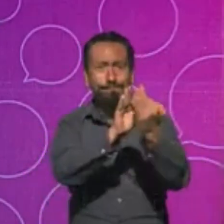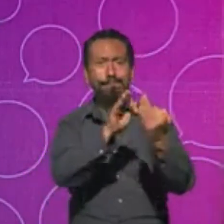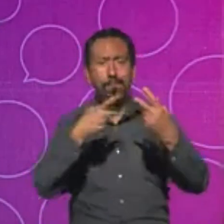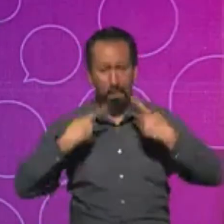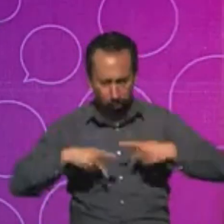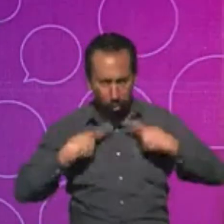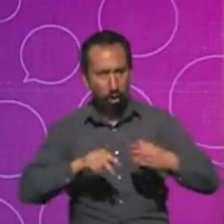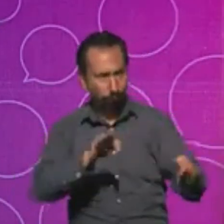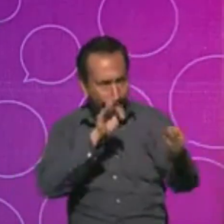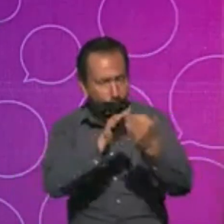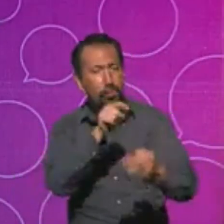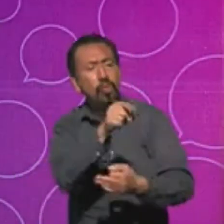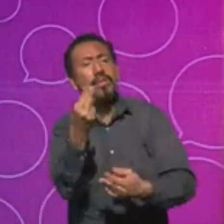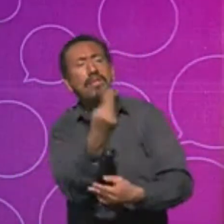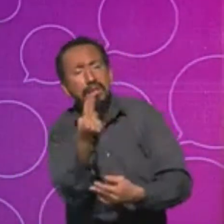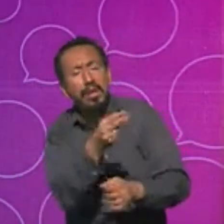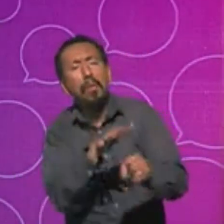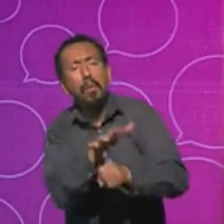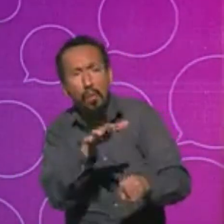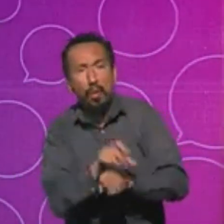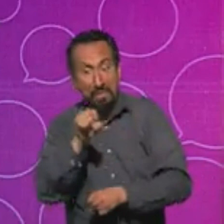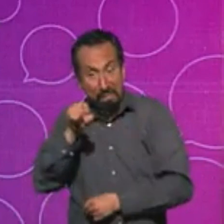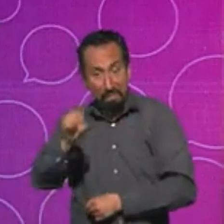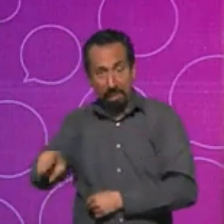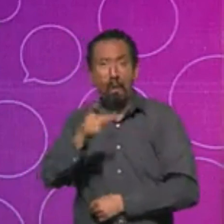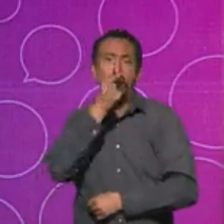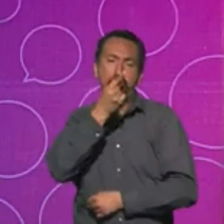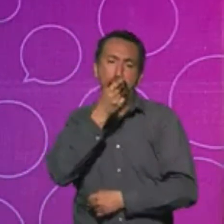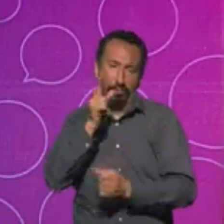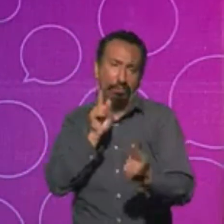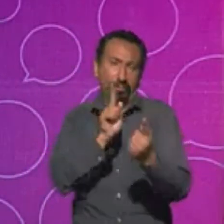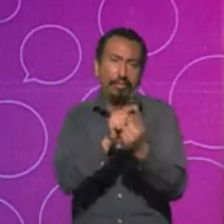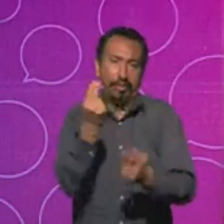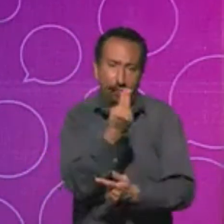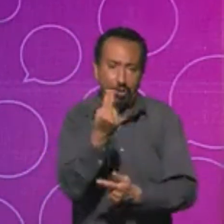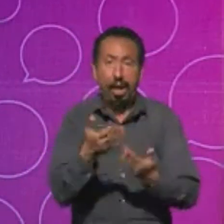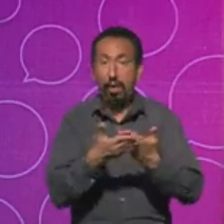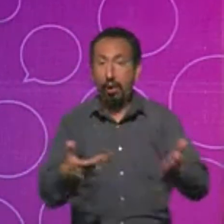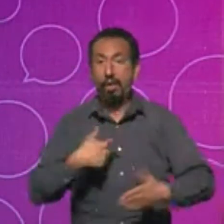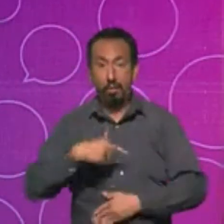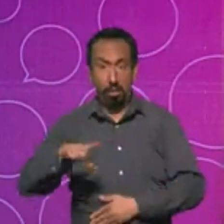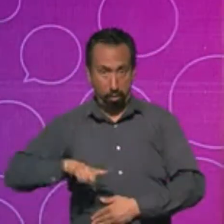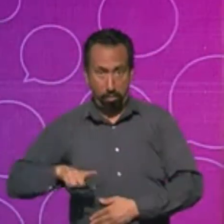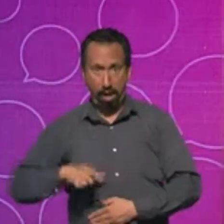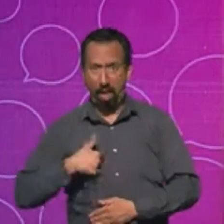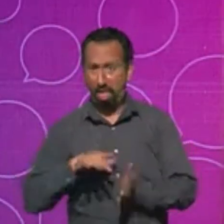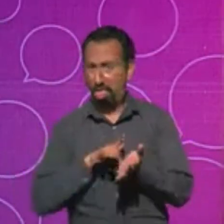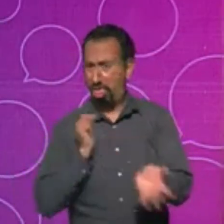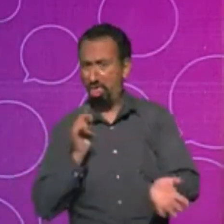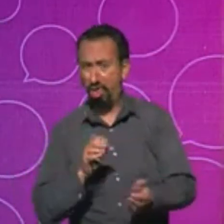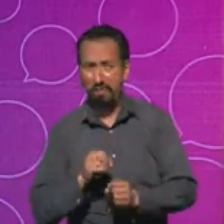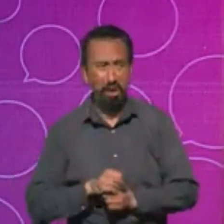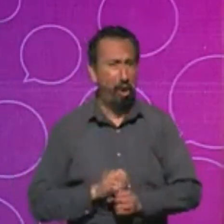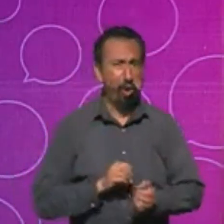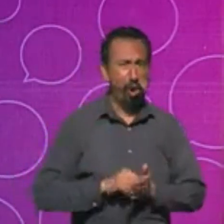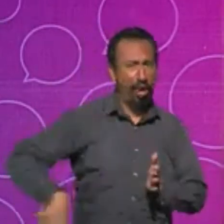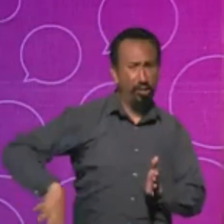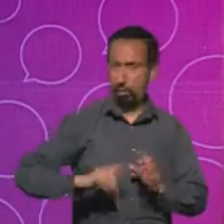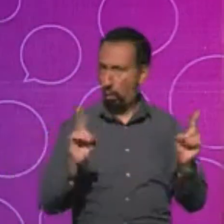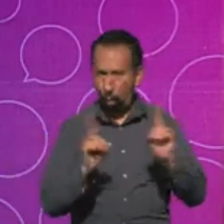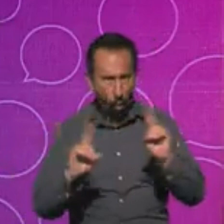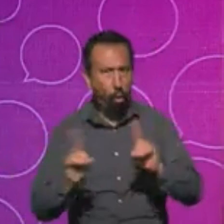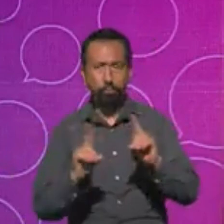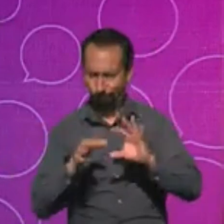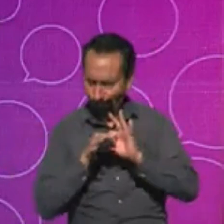la ciudad es lo que necesita hacer la policía de proximidad en mi gobierno no va a haber excusas va a haber madurez va a haber